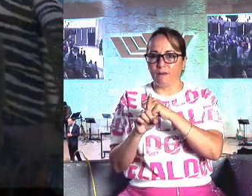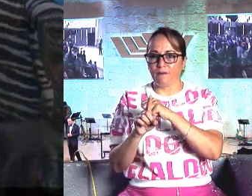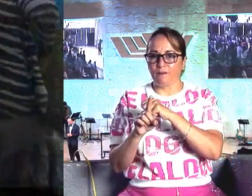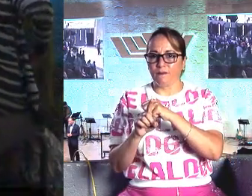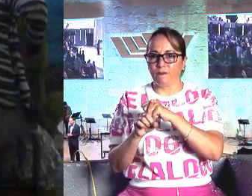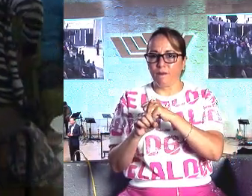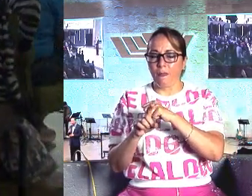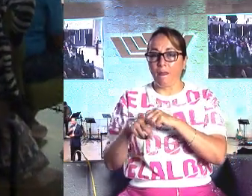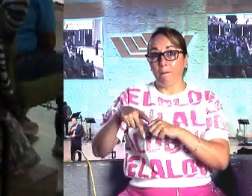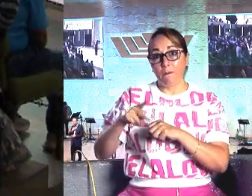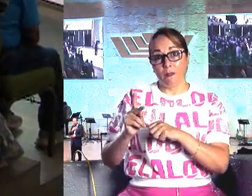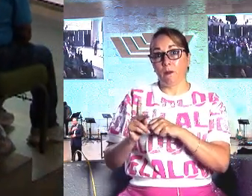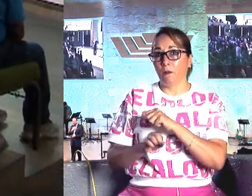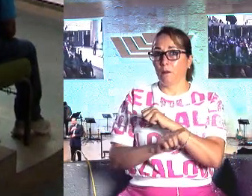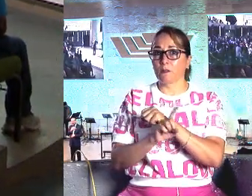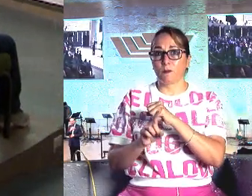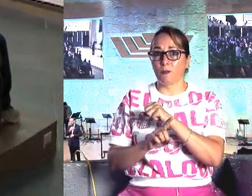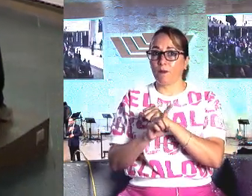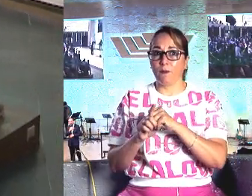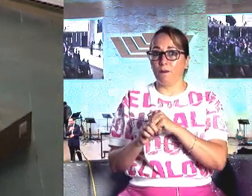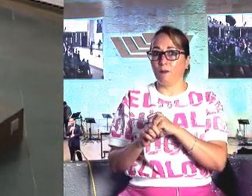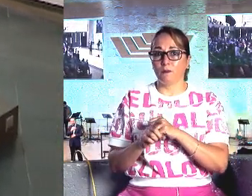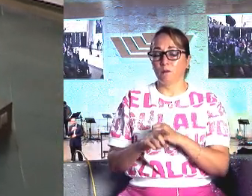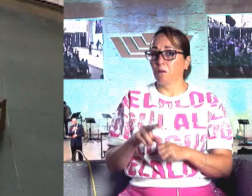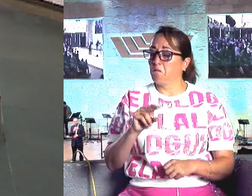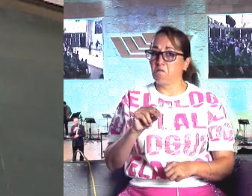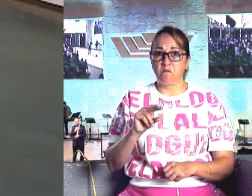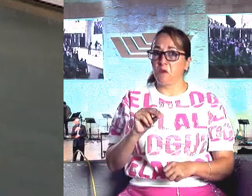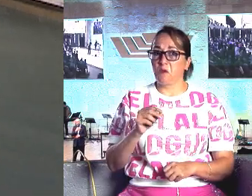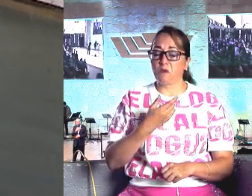Pero que los problemas no sean la causa